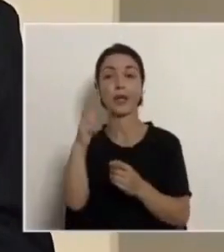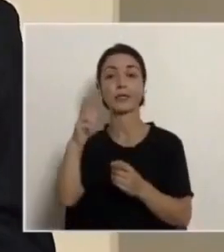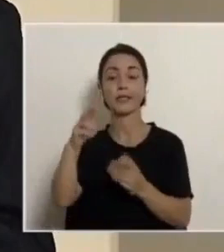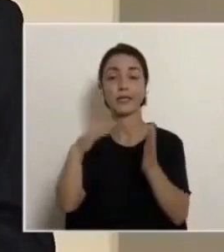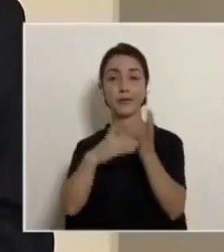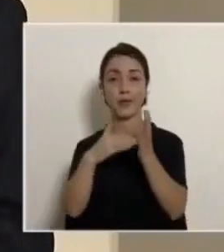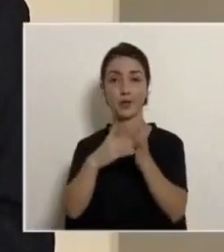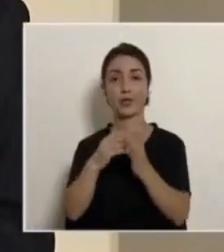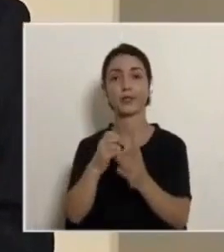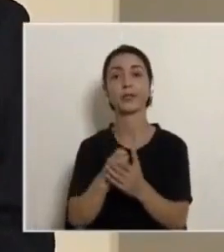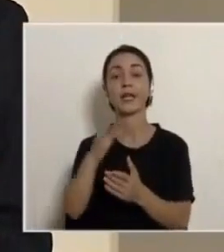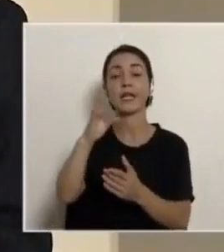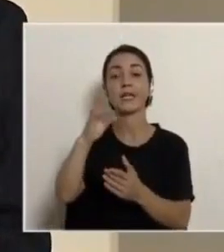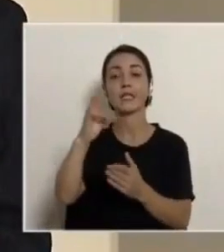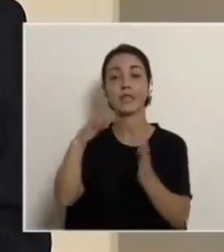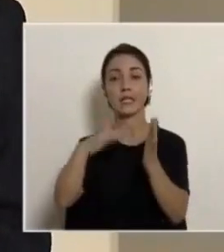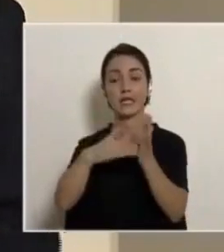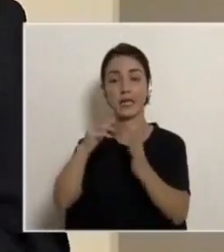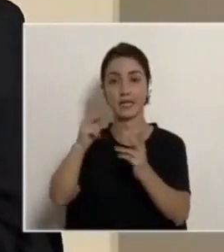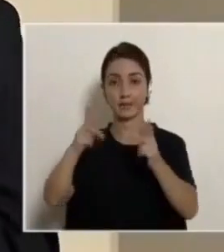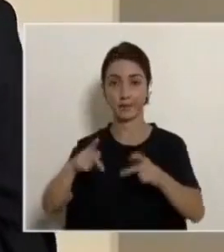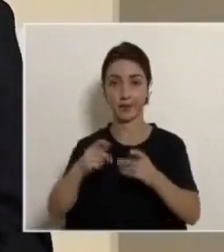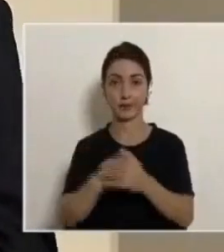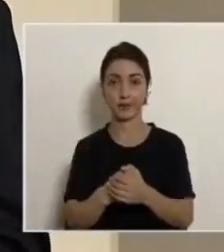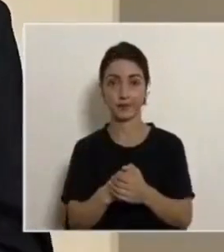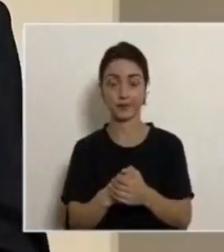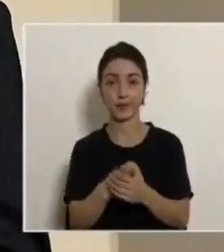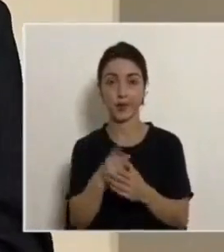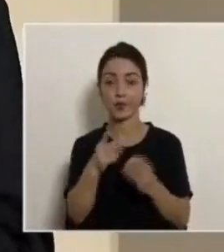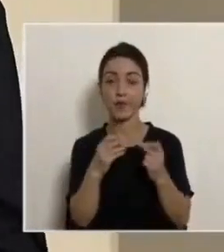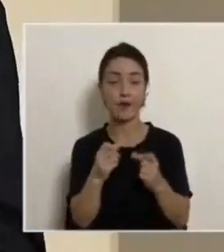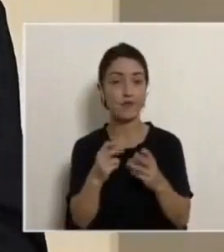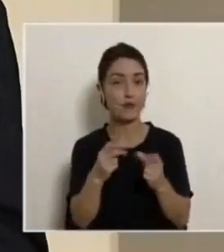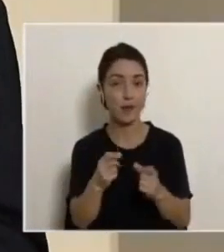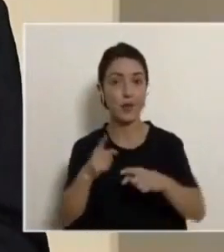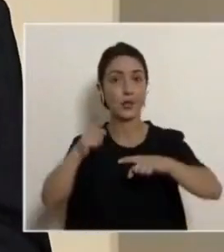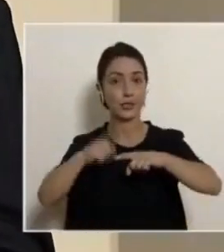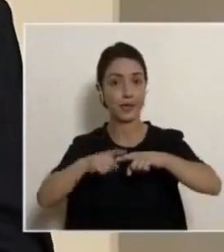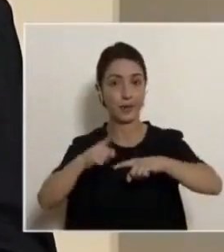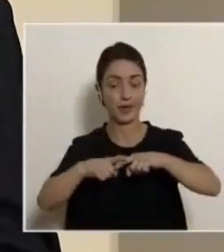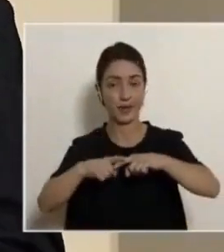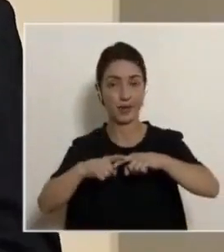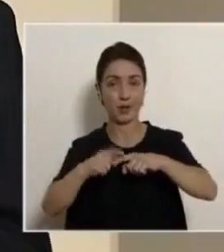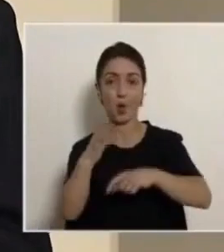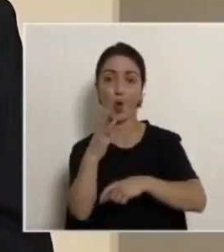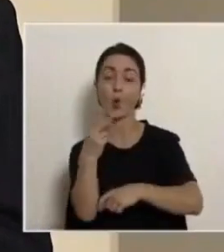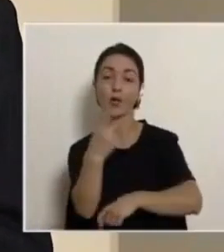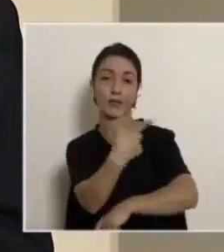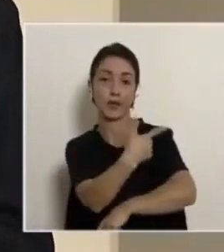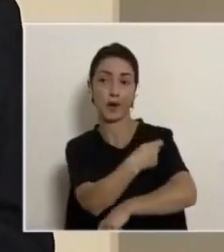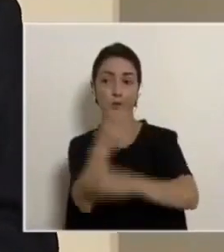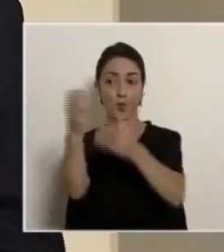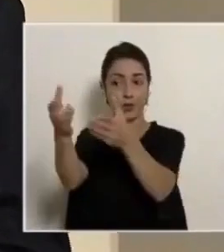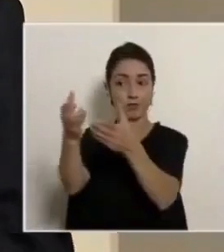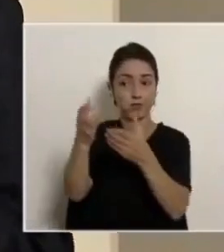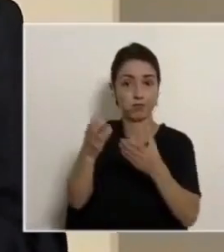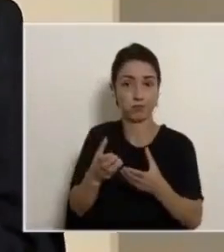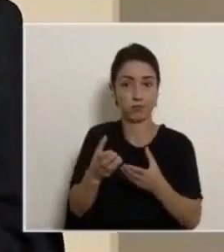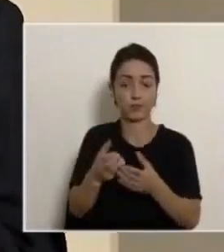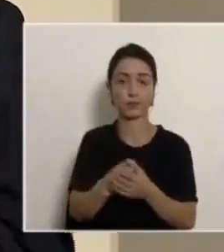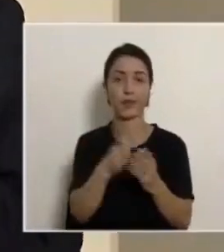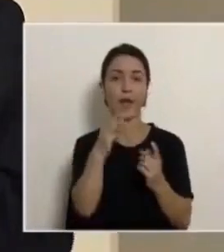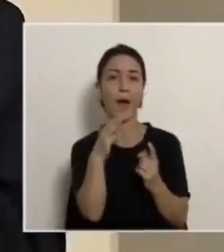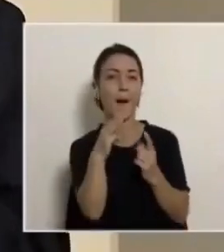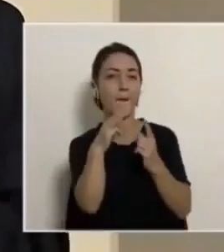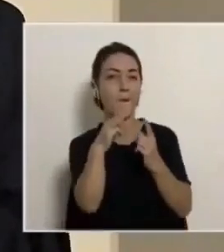personas. Dentro de eso, usted va lo más rápido que puede según la cantidad de vacunas que recibe. La meta